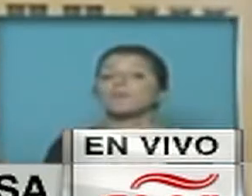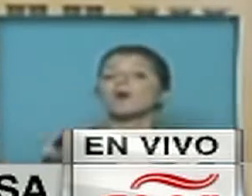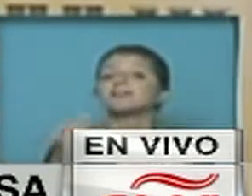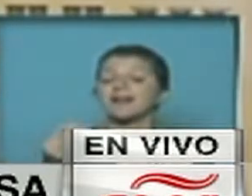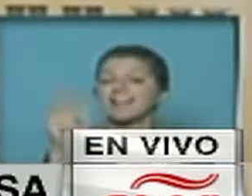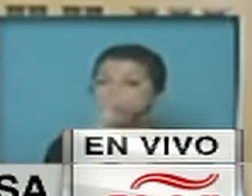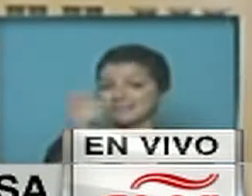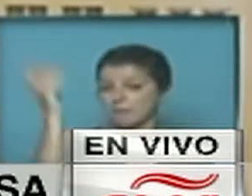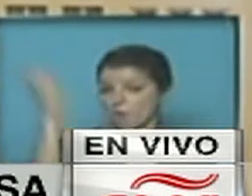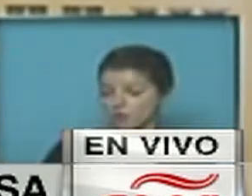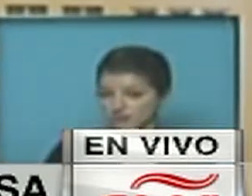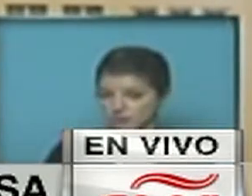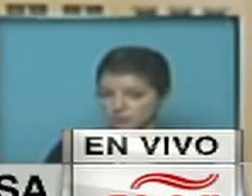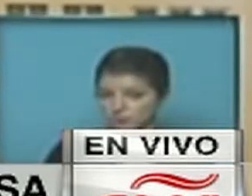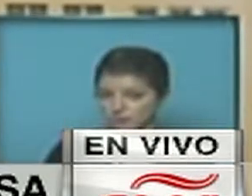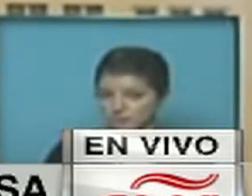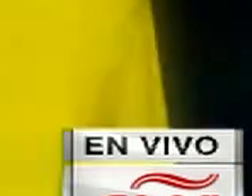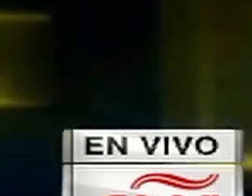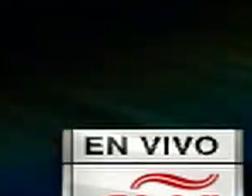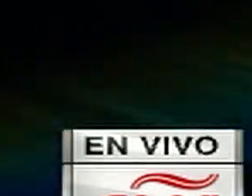alocución.